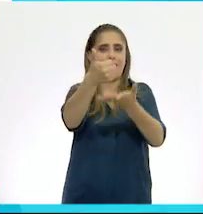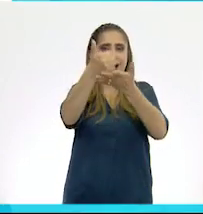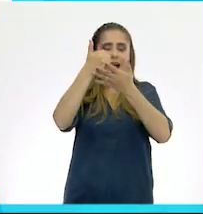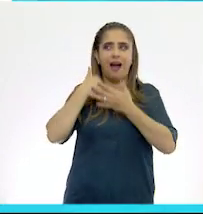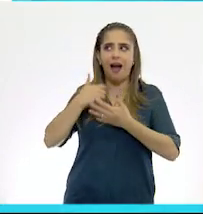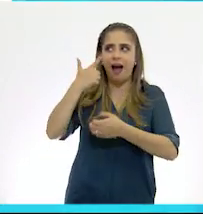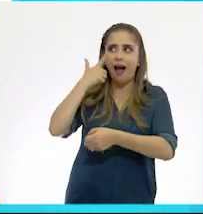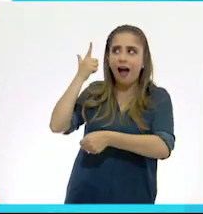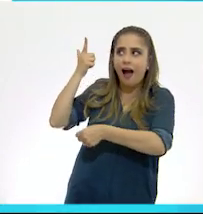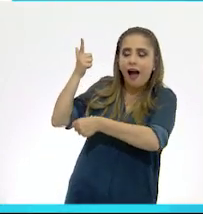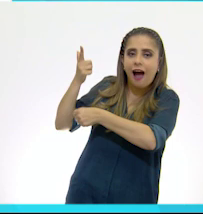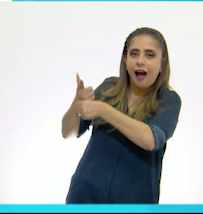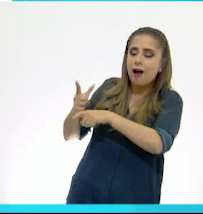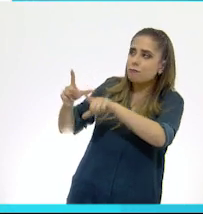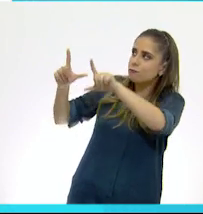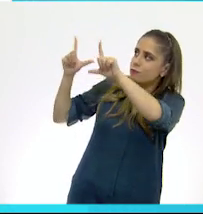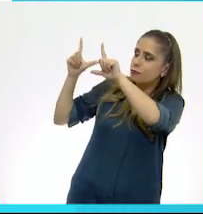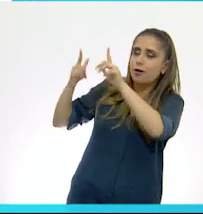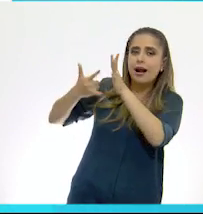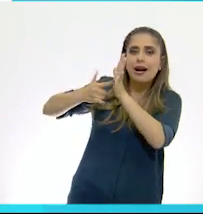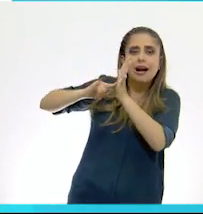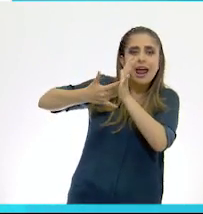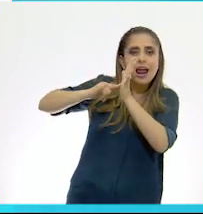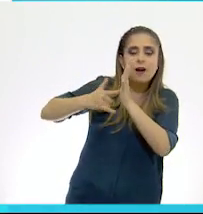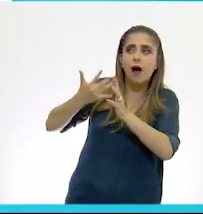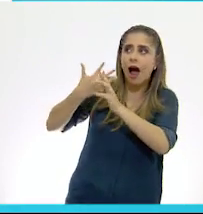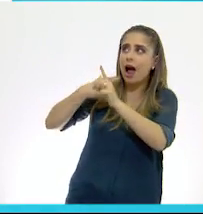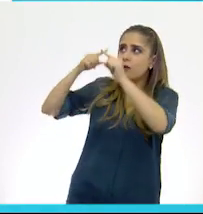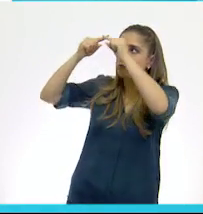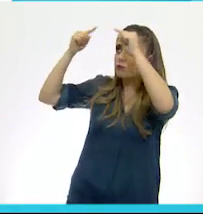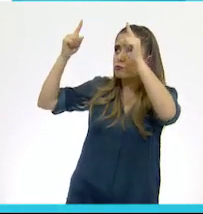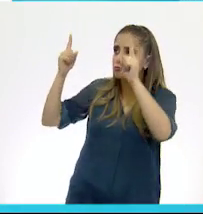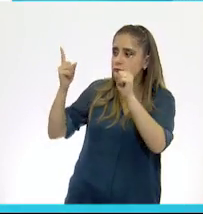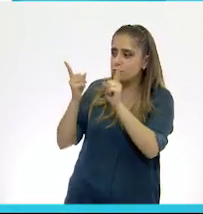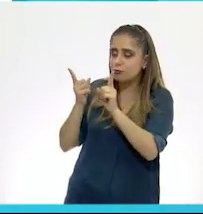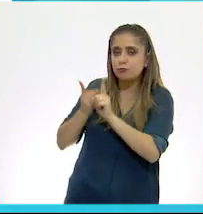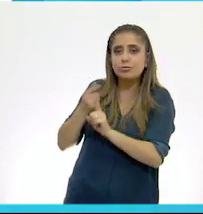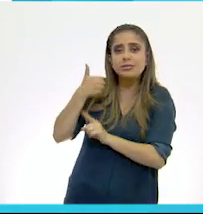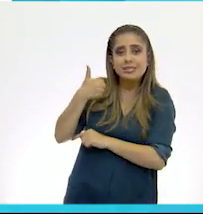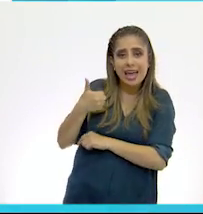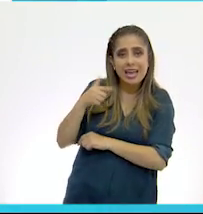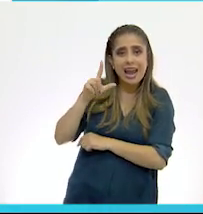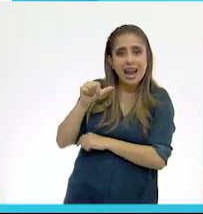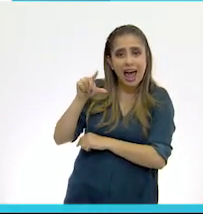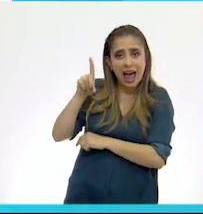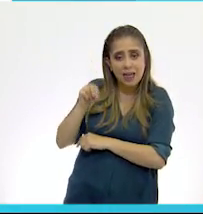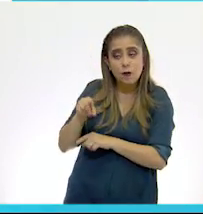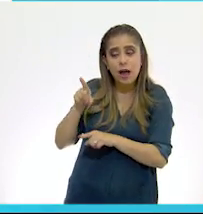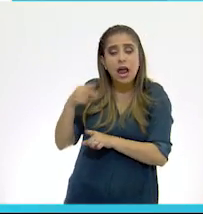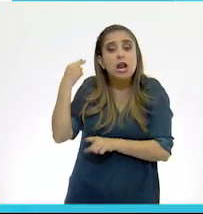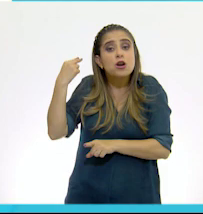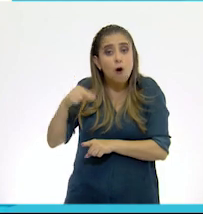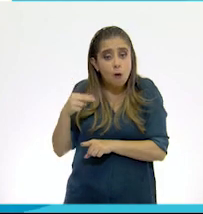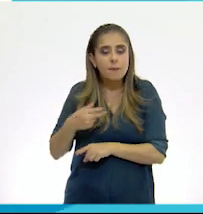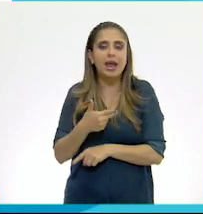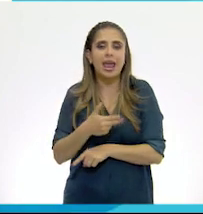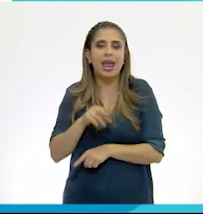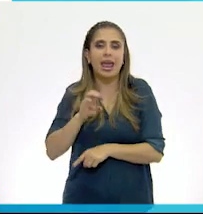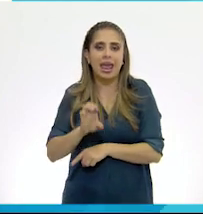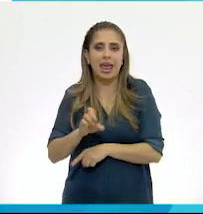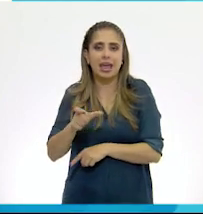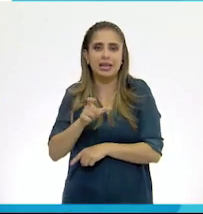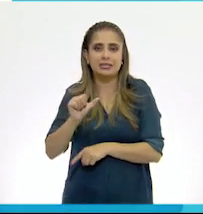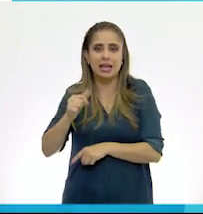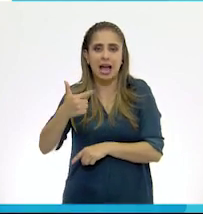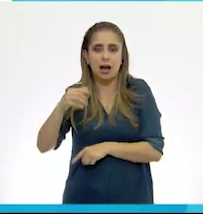encontrarlo y nos dijeron, es el reloj el que tiene seis lados. Por lo tanto, se llama hexágono. Hexágono. ¿Y hexa